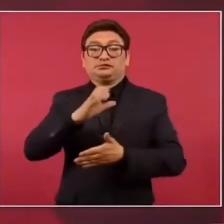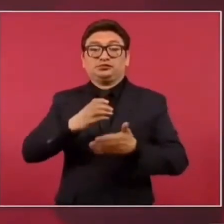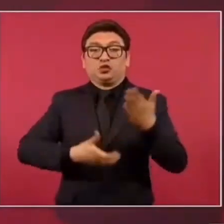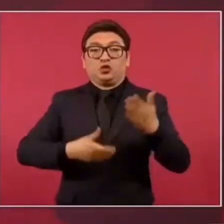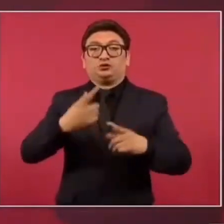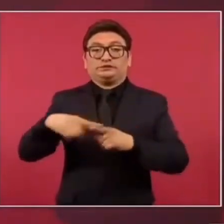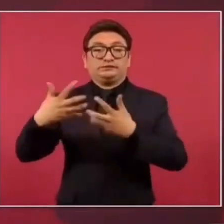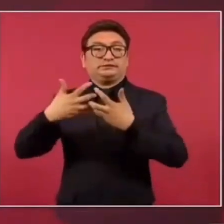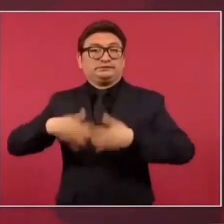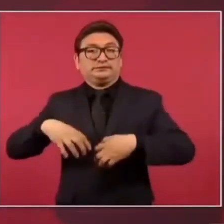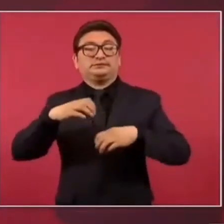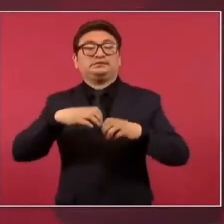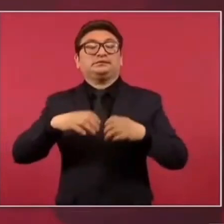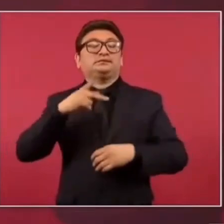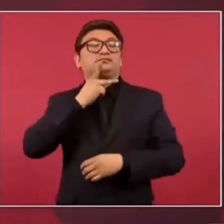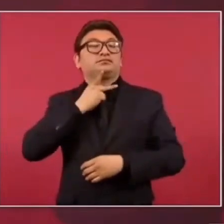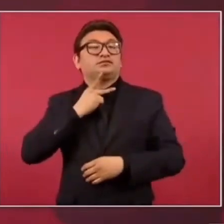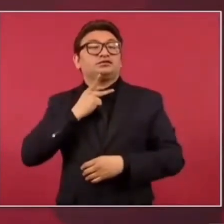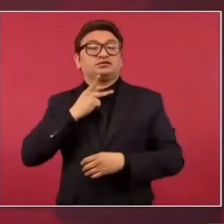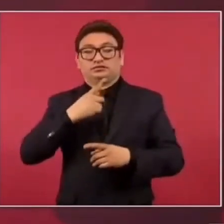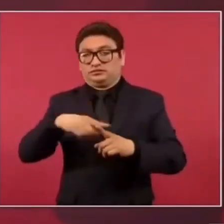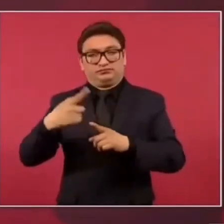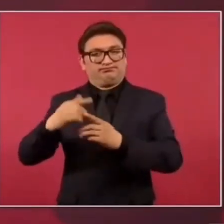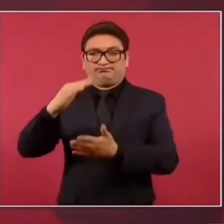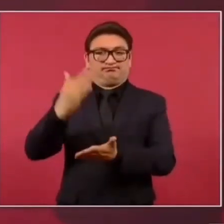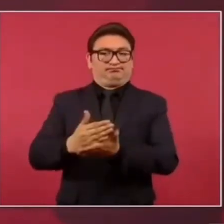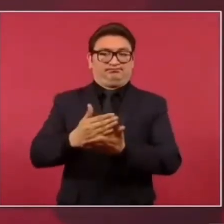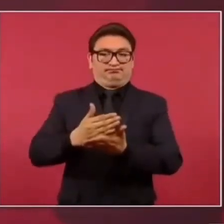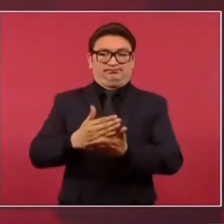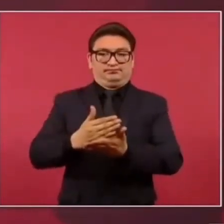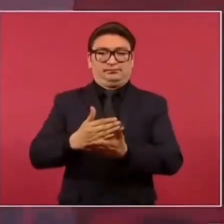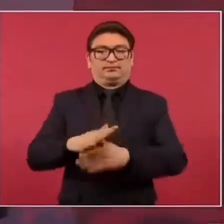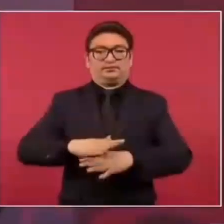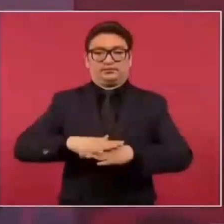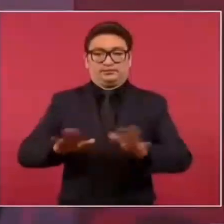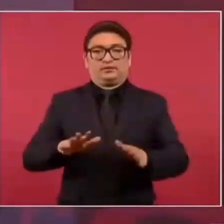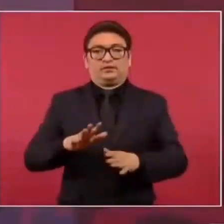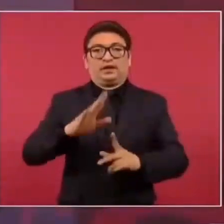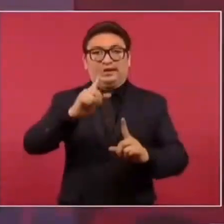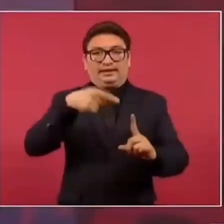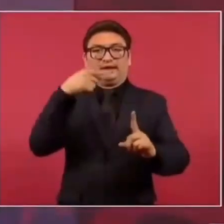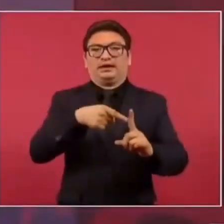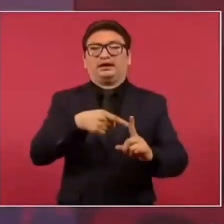de la industria petrolera. ¿Pero a qué voy?